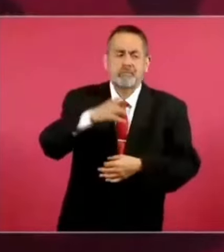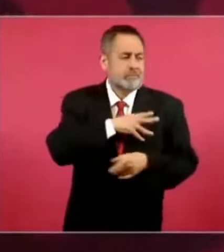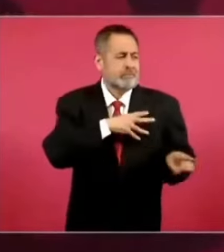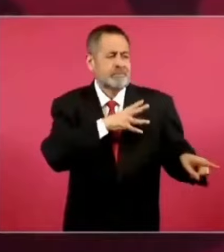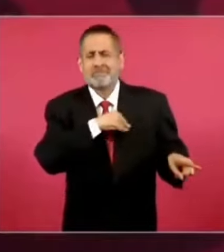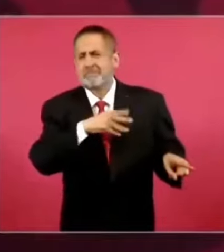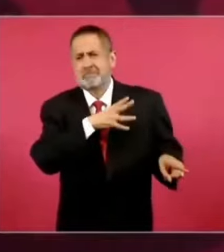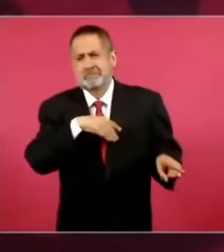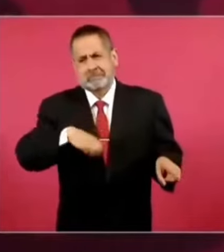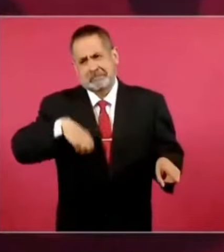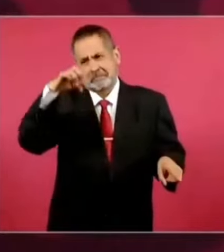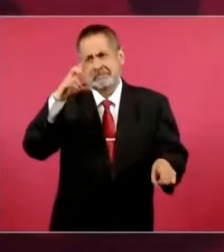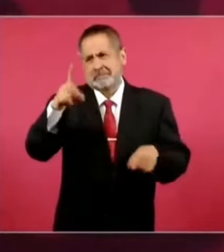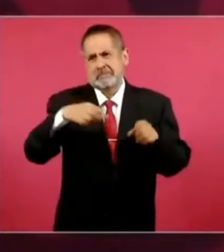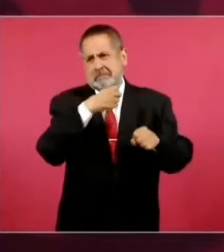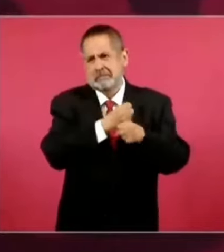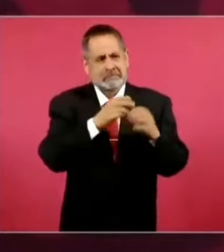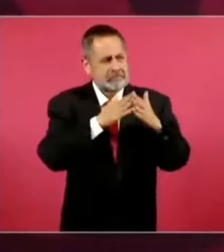de la casa.